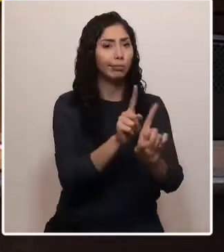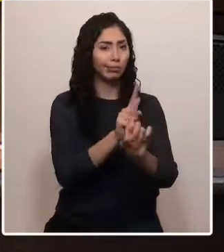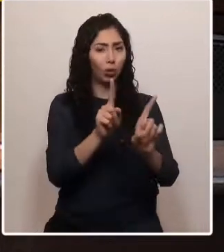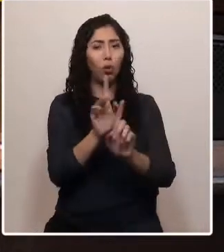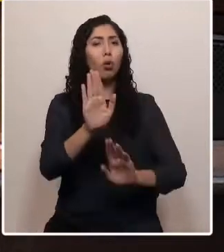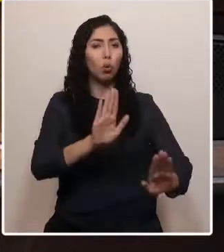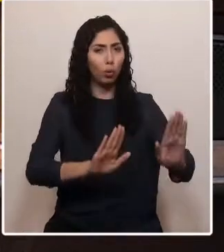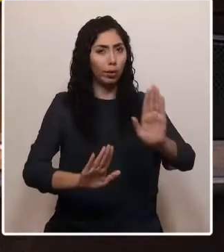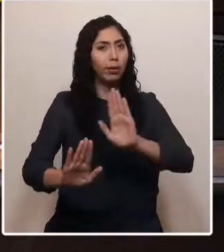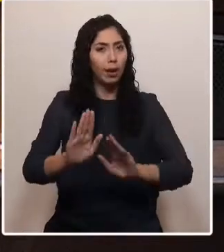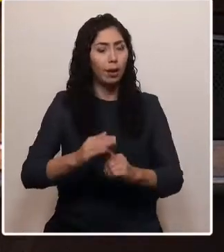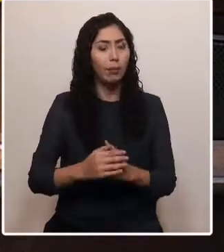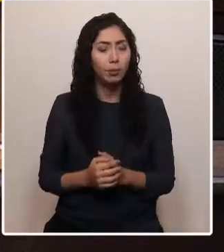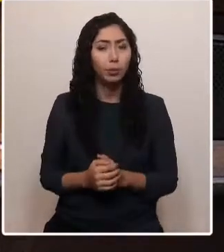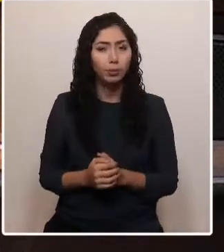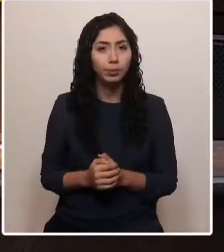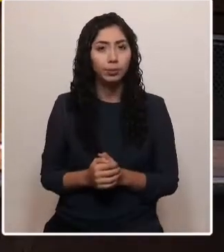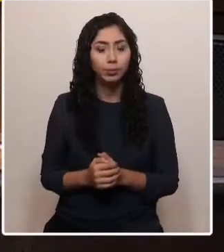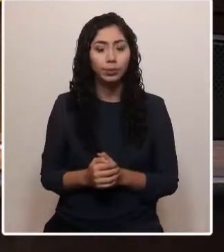convención.